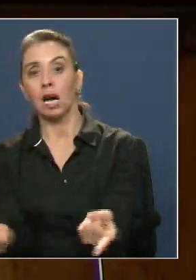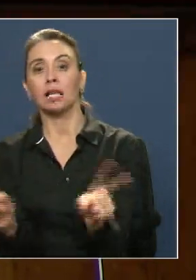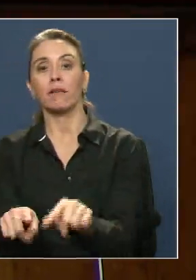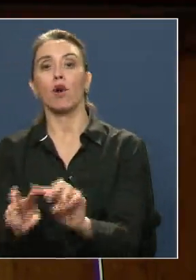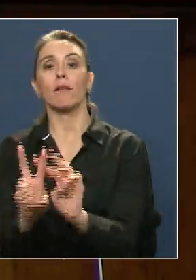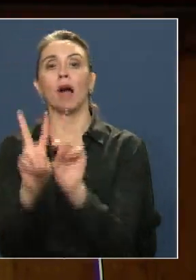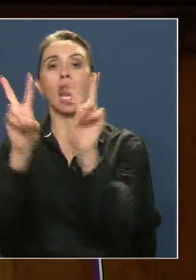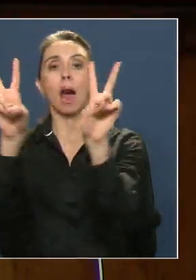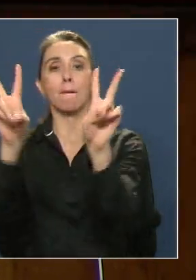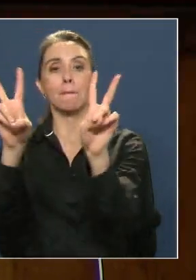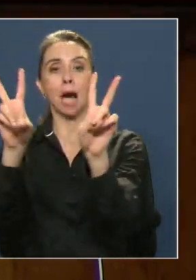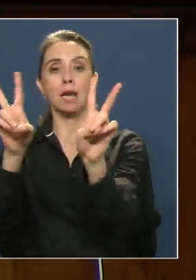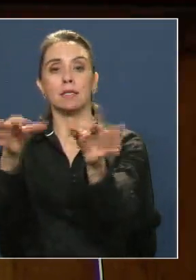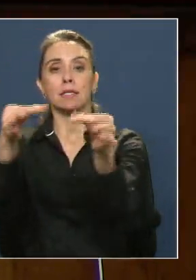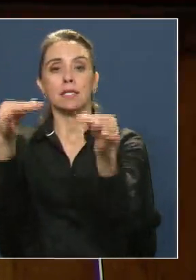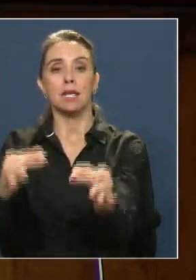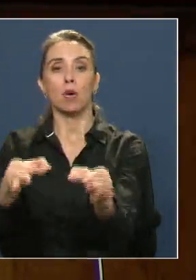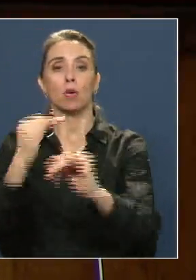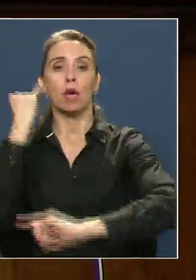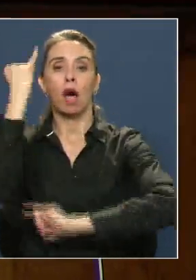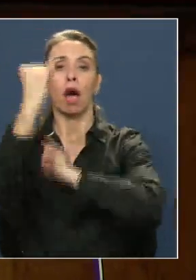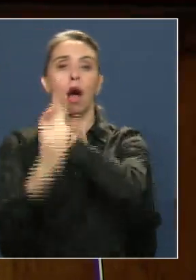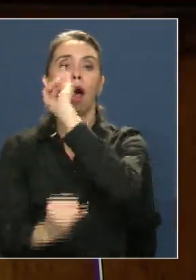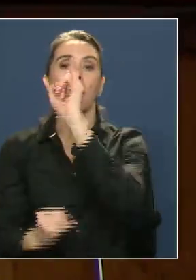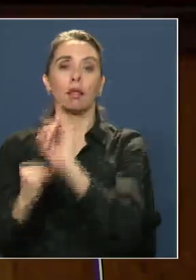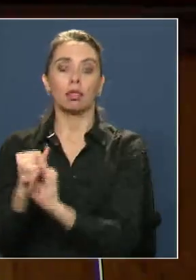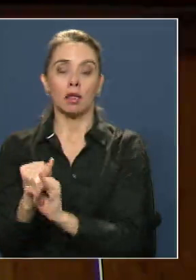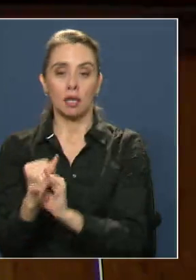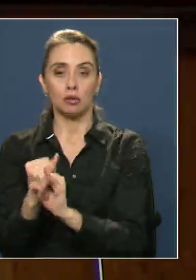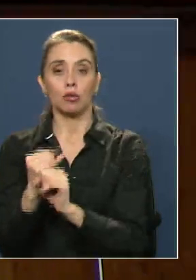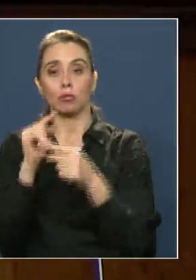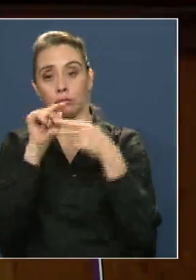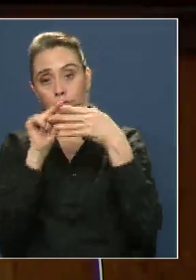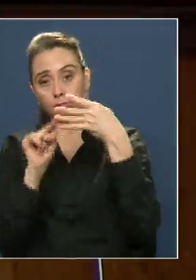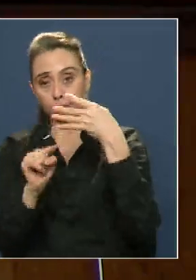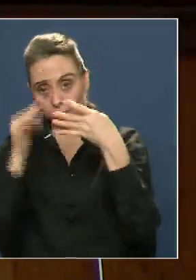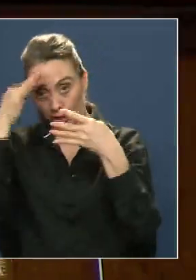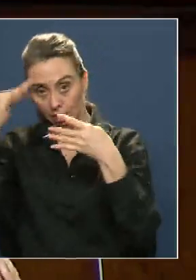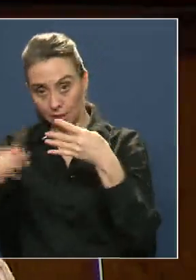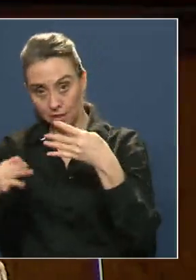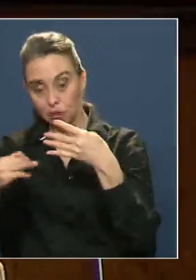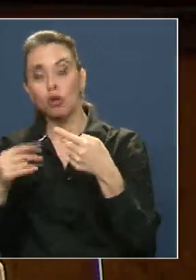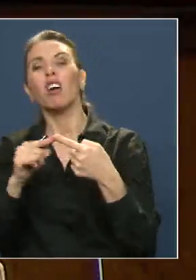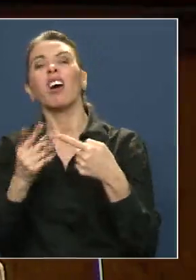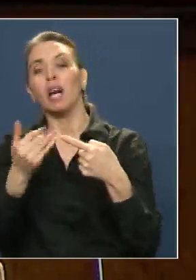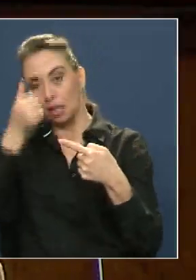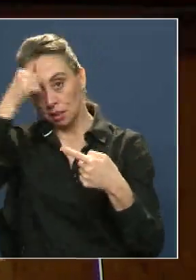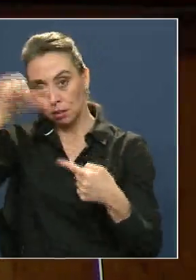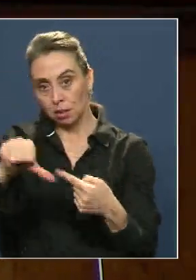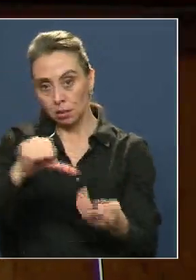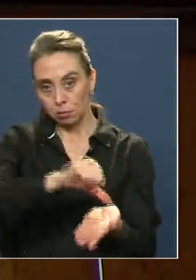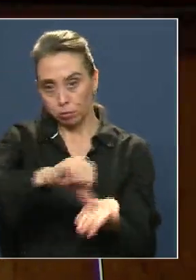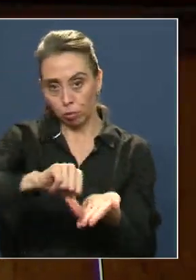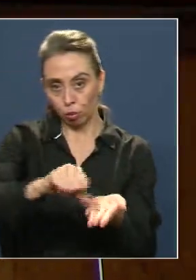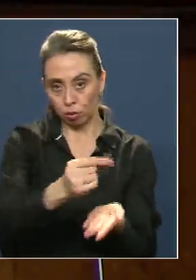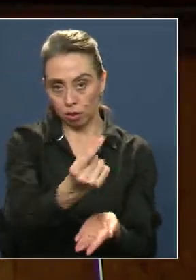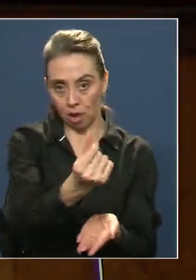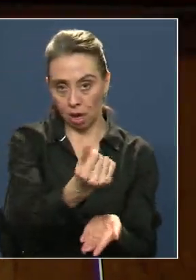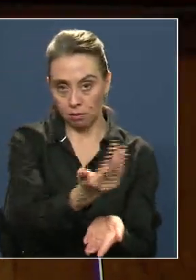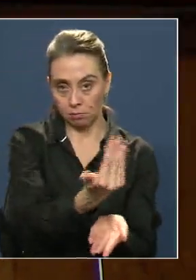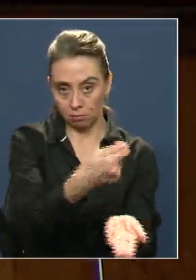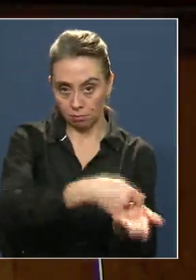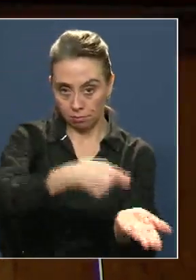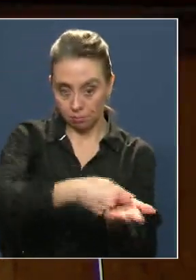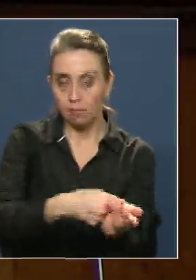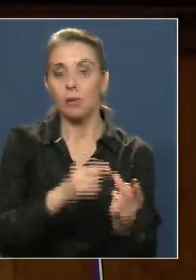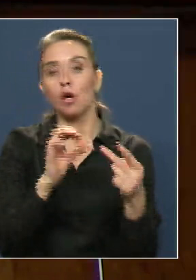la paz y la seguridad internacional. Estas medidas van desde sanciones económicas o de otra